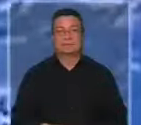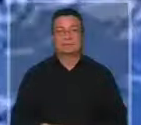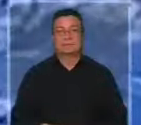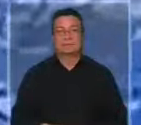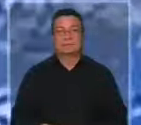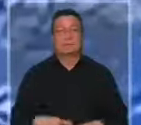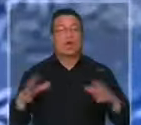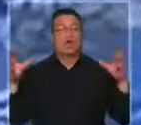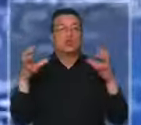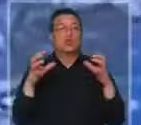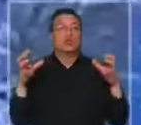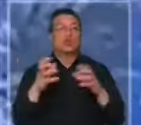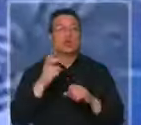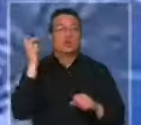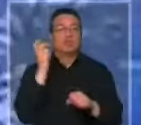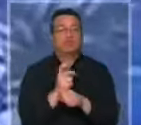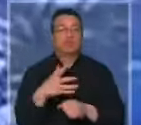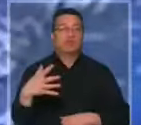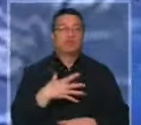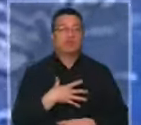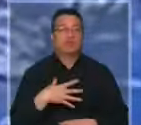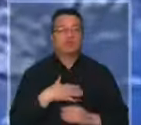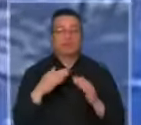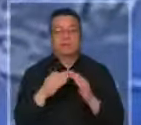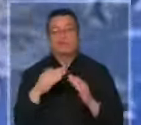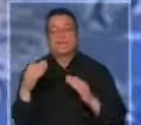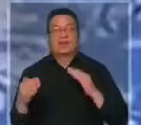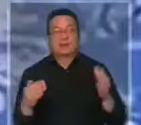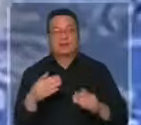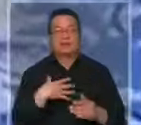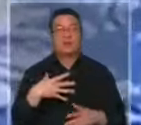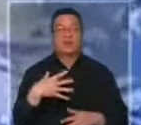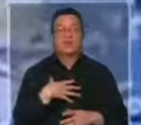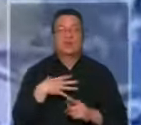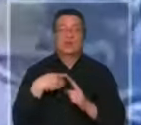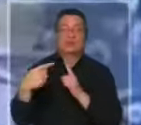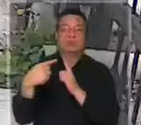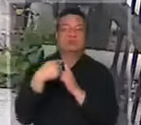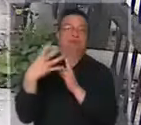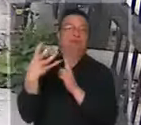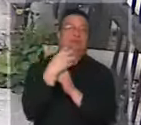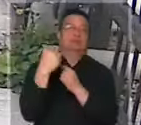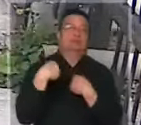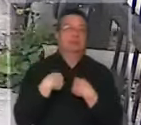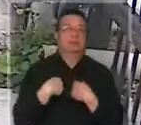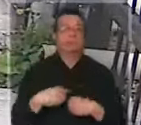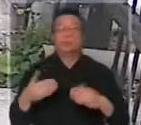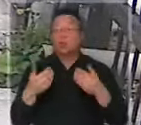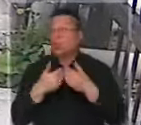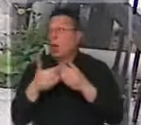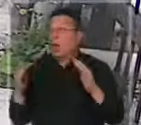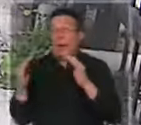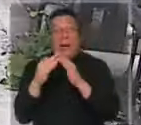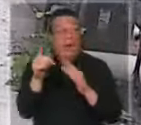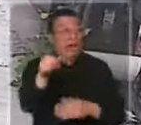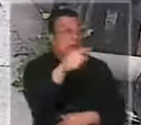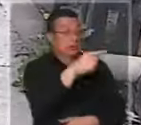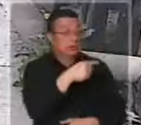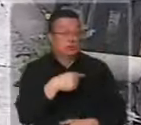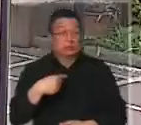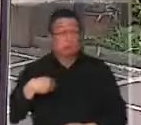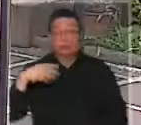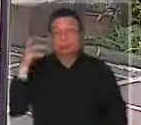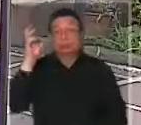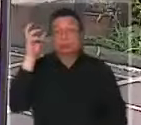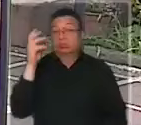Un violento asalto que tiene atemorizados a los vecinos, que temen ser blanco de la delincuencia. Cualquier casa puede ir. Uno no tiene idea,